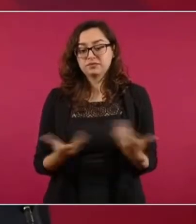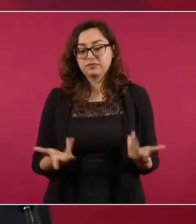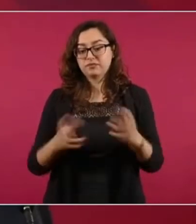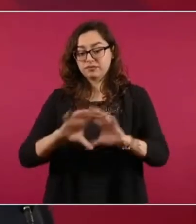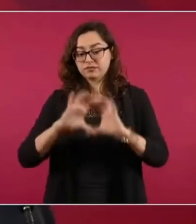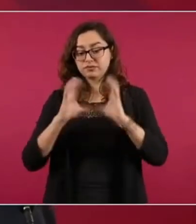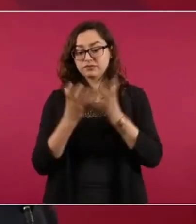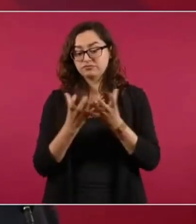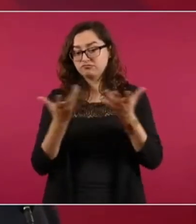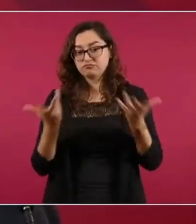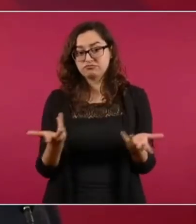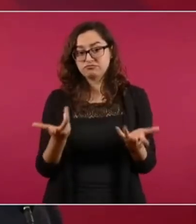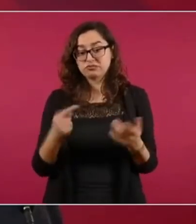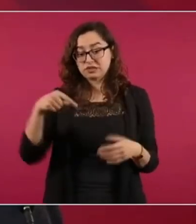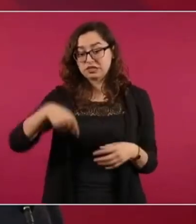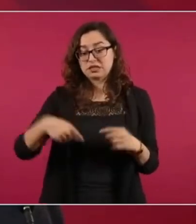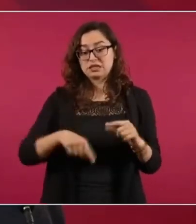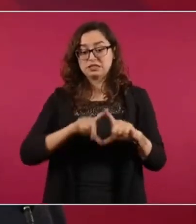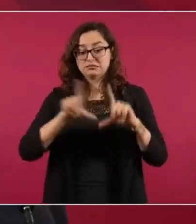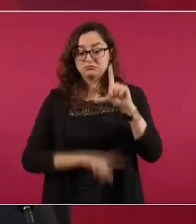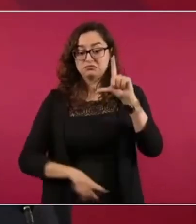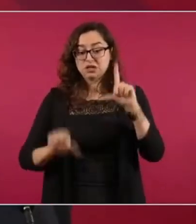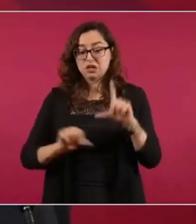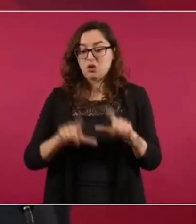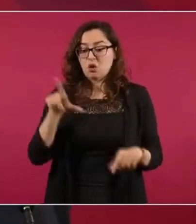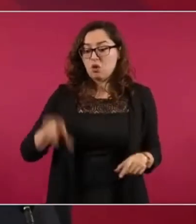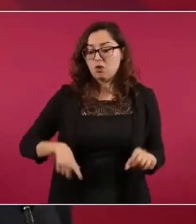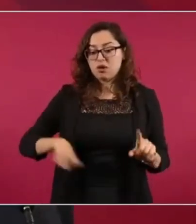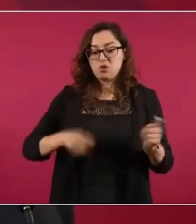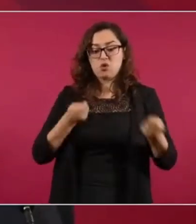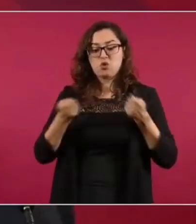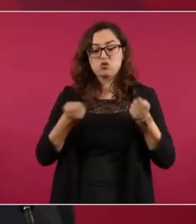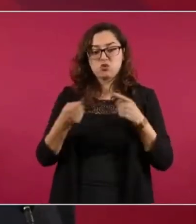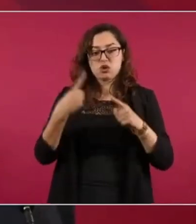gobierno, se había apoderado del gobierno